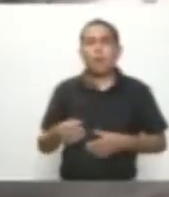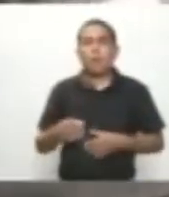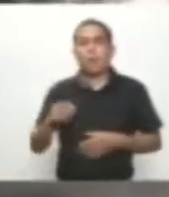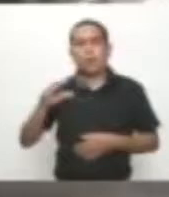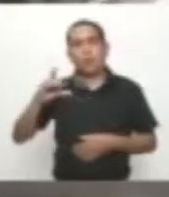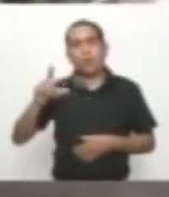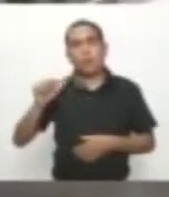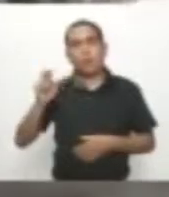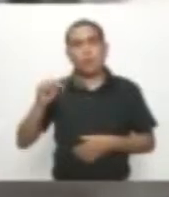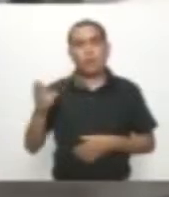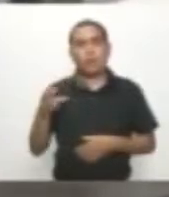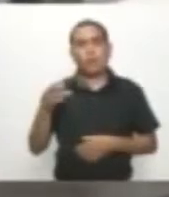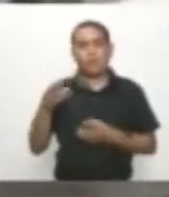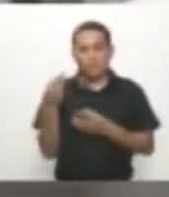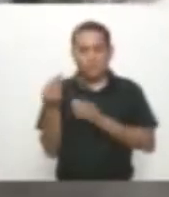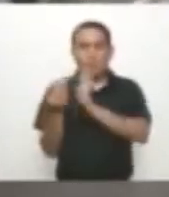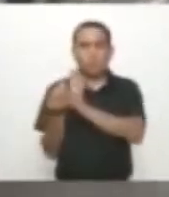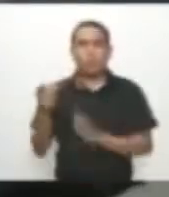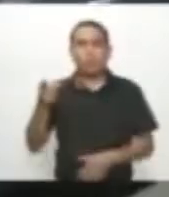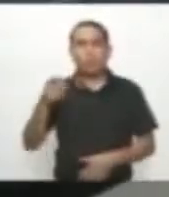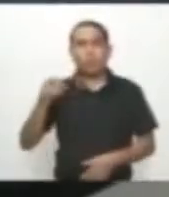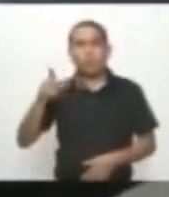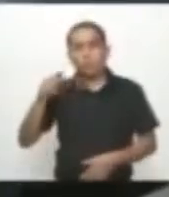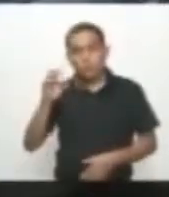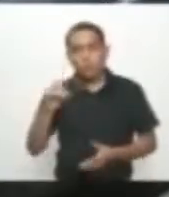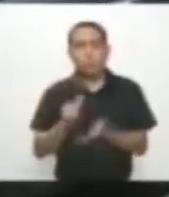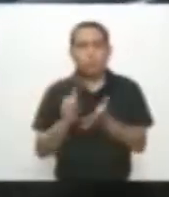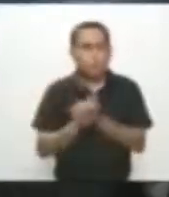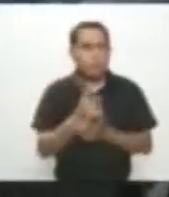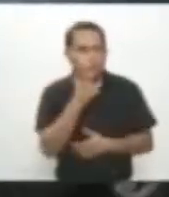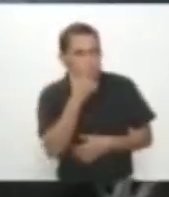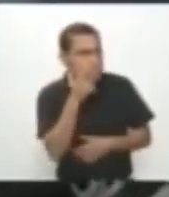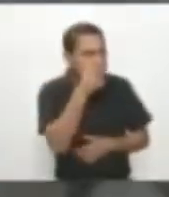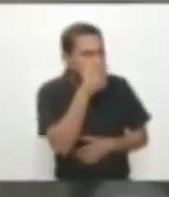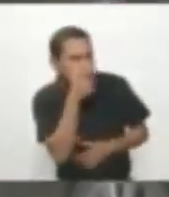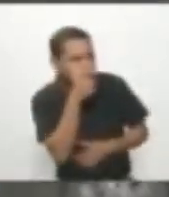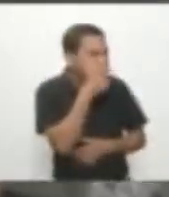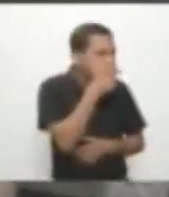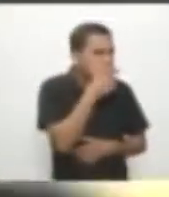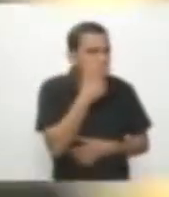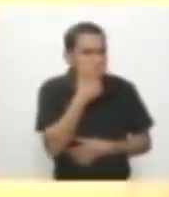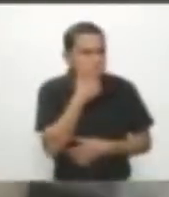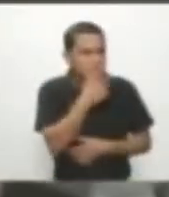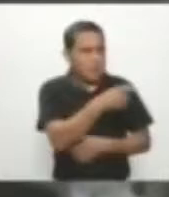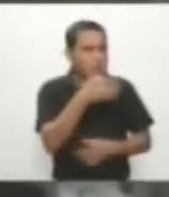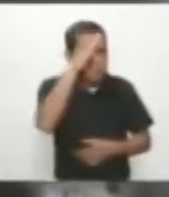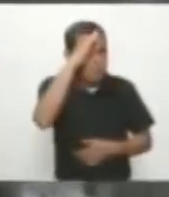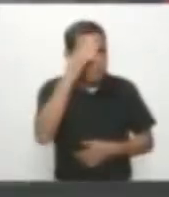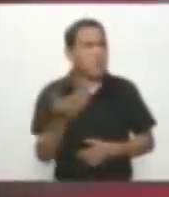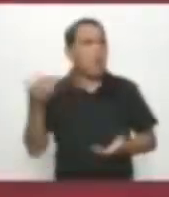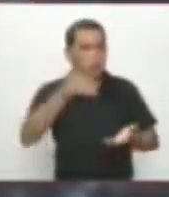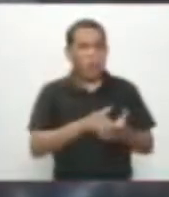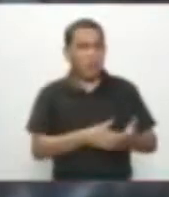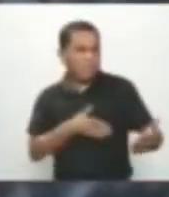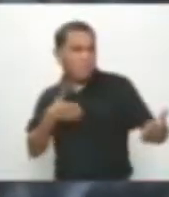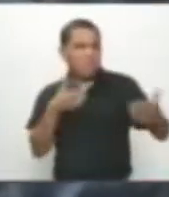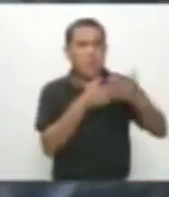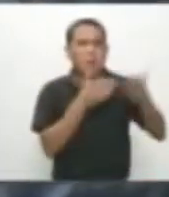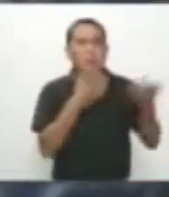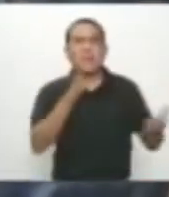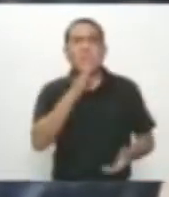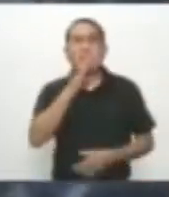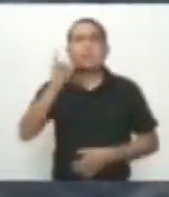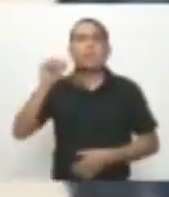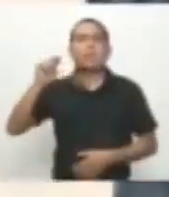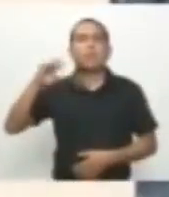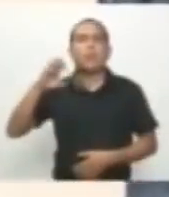estructura delincuencial a la cual se le atribuye el asesinato de policías en todo el país amenazó con atacar también a miembros de la